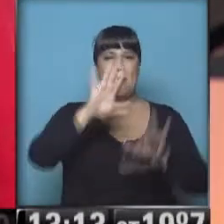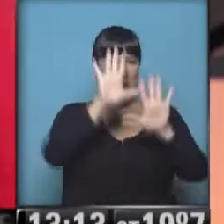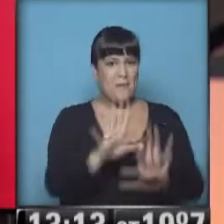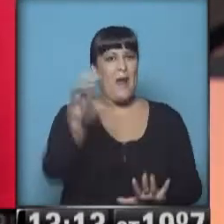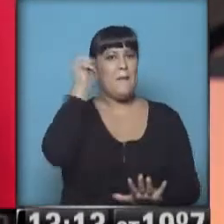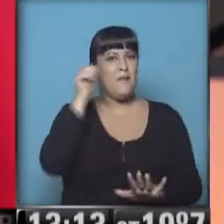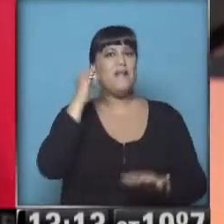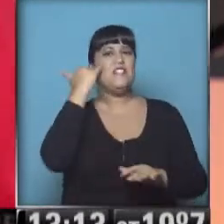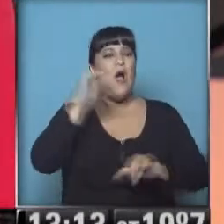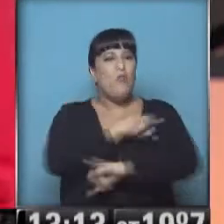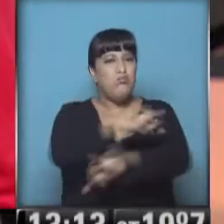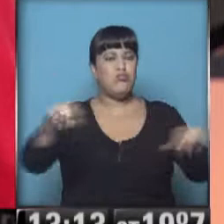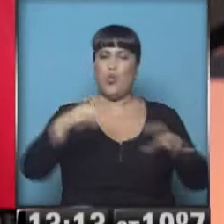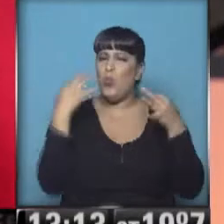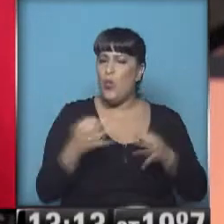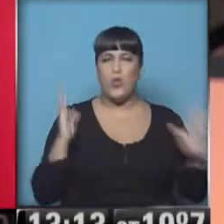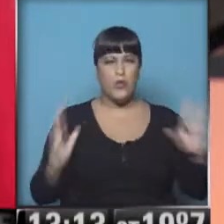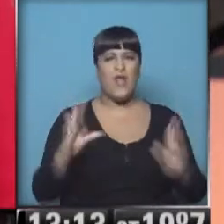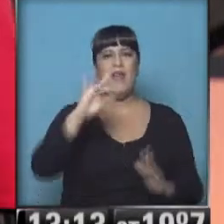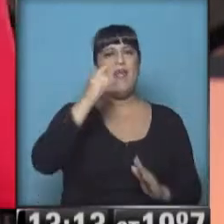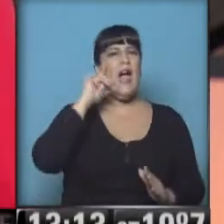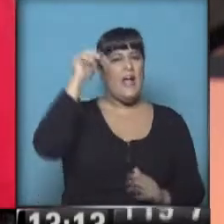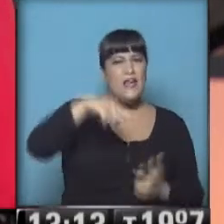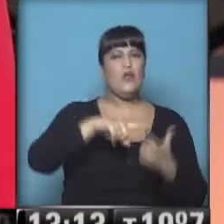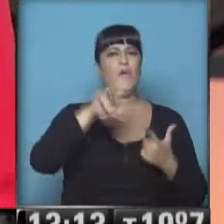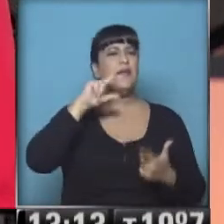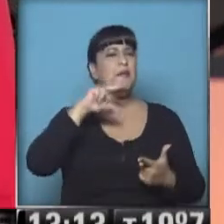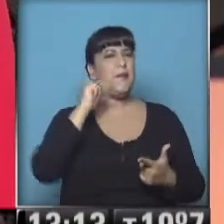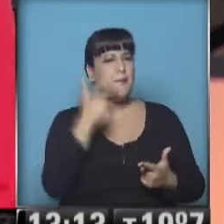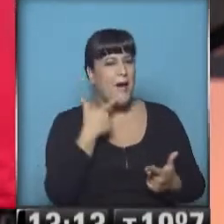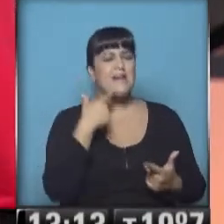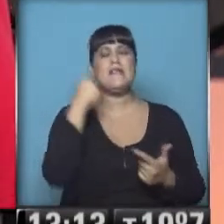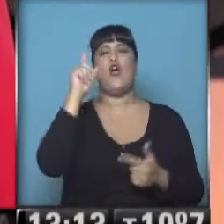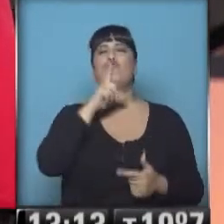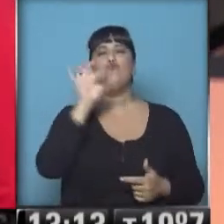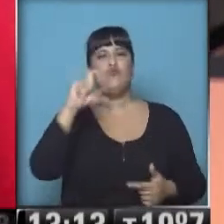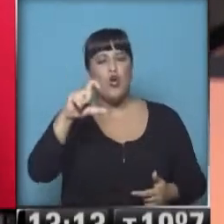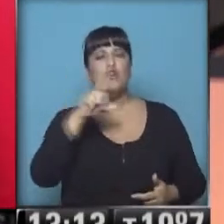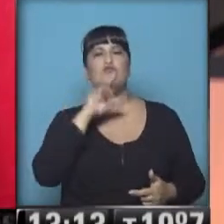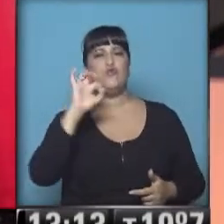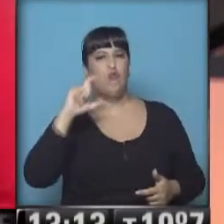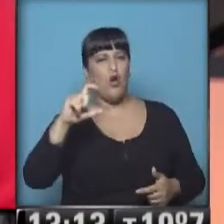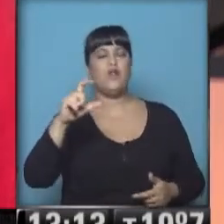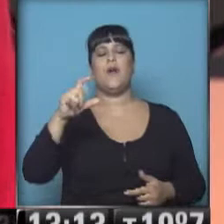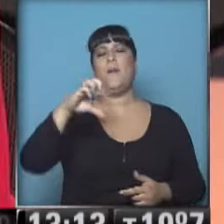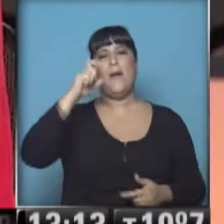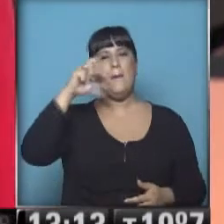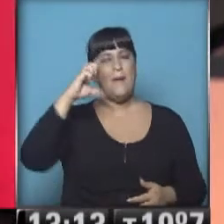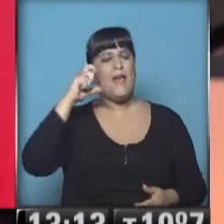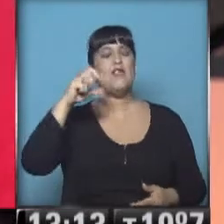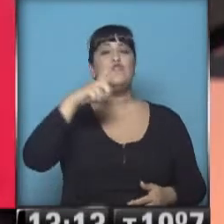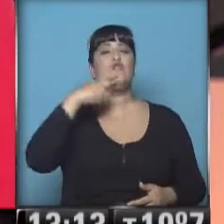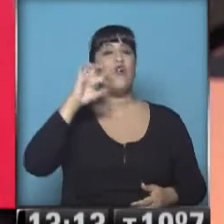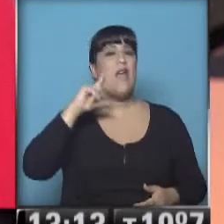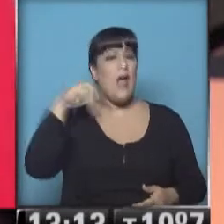el lanzamiento será una gran temporada allí bandarín con erica rivas con escenas de la vida conyugal toc toc con todo su elenco pepe soriano con la nona y muchos más